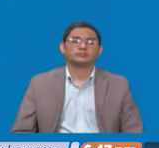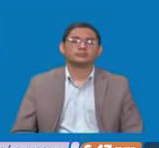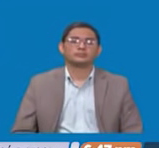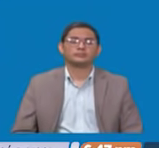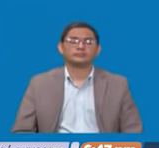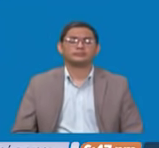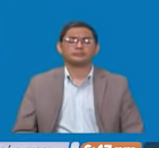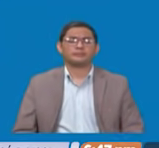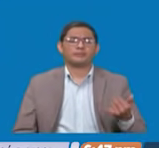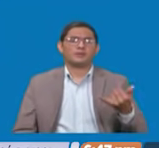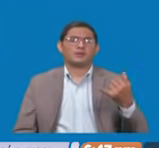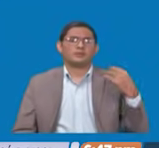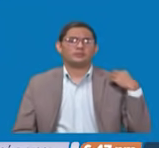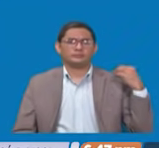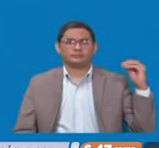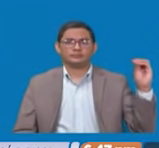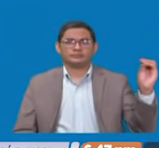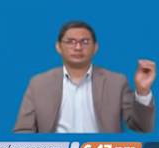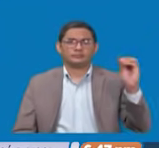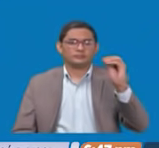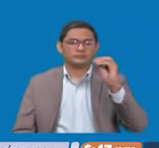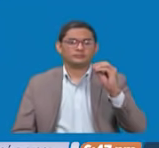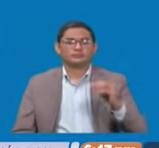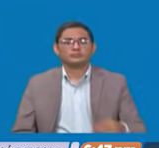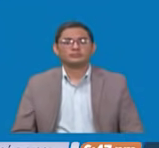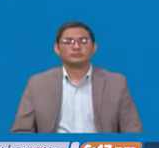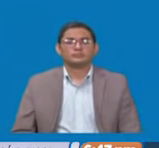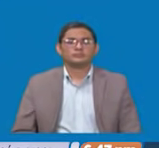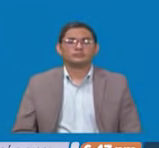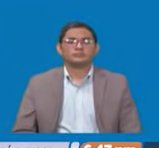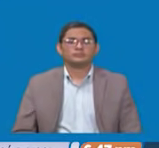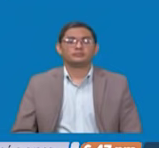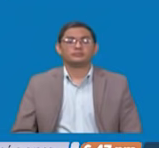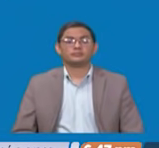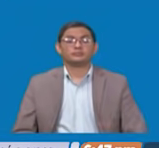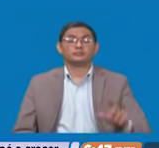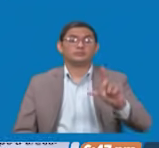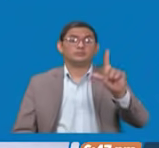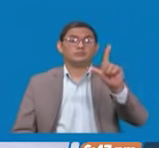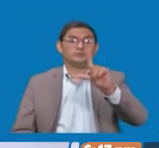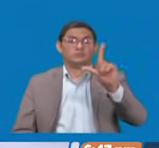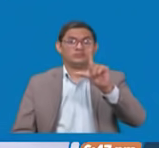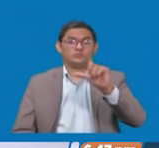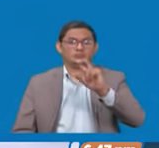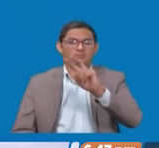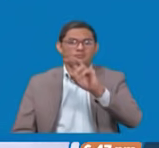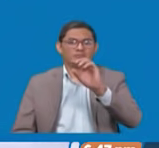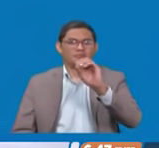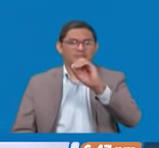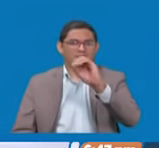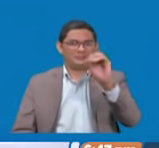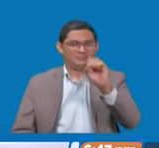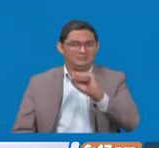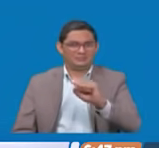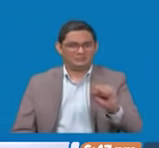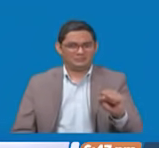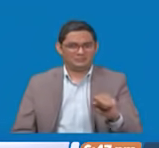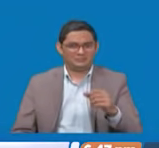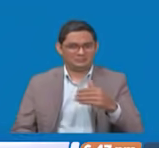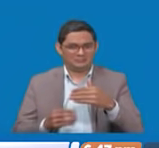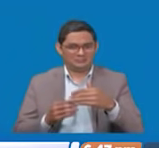comunicamos que a partir del próximo lunes 20 de septiembre